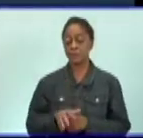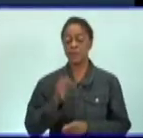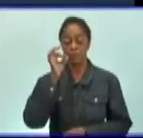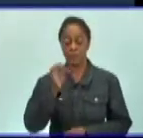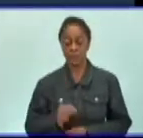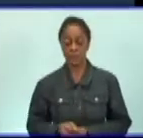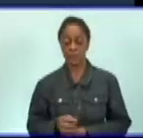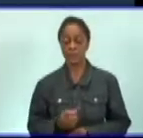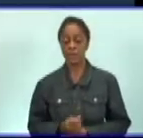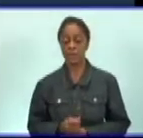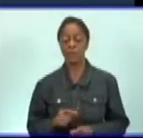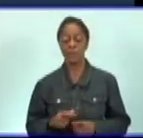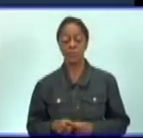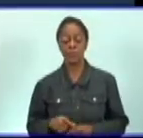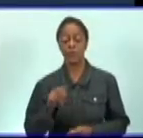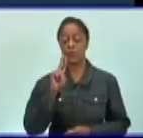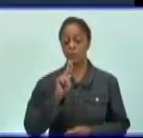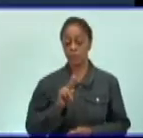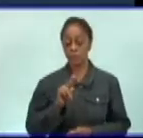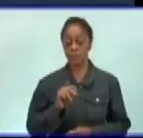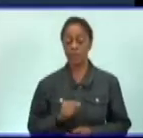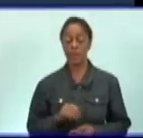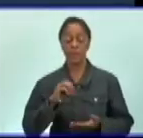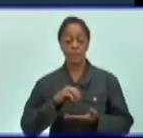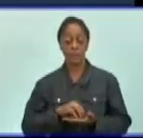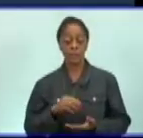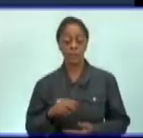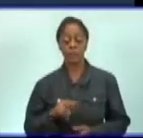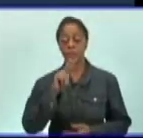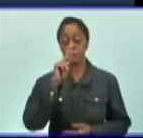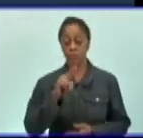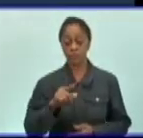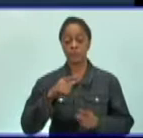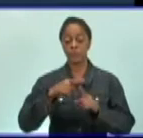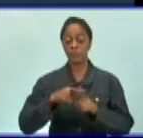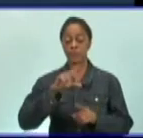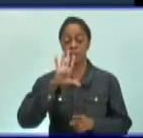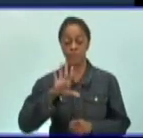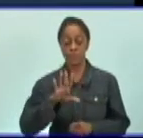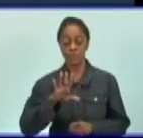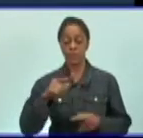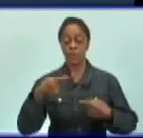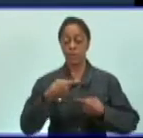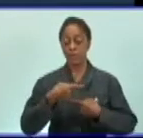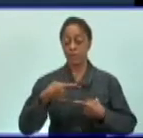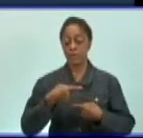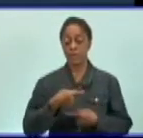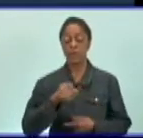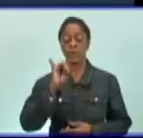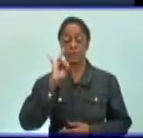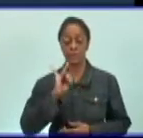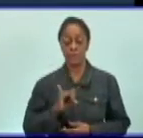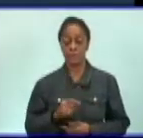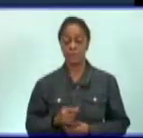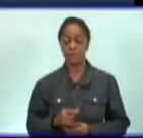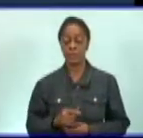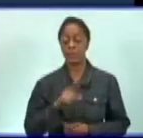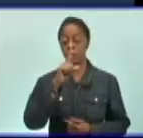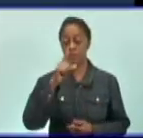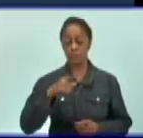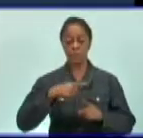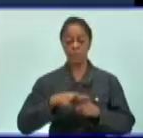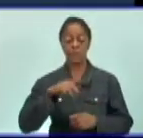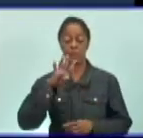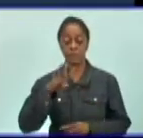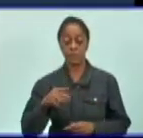siempre por la unidad, donde 2 más 5 es igual a 7, 1 más 4